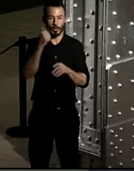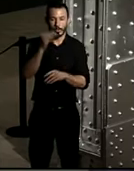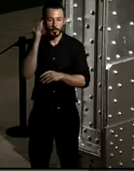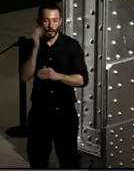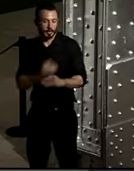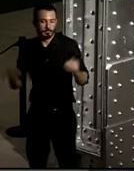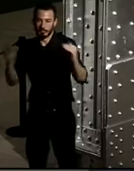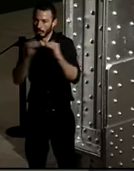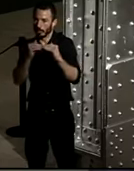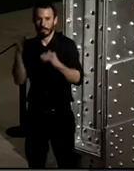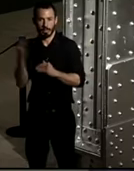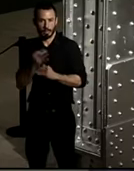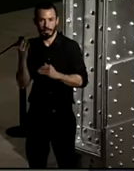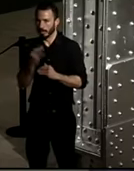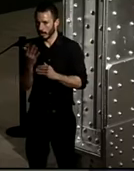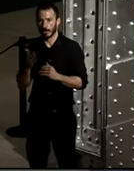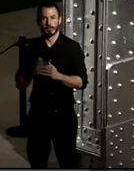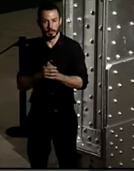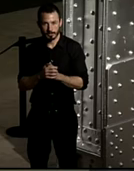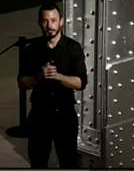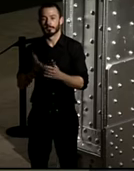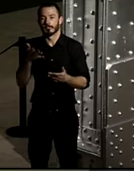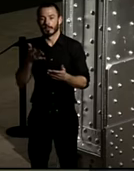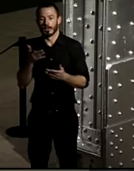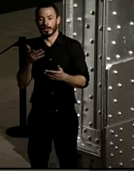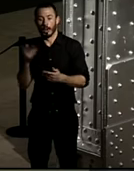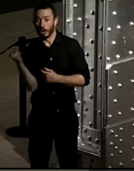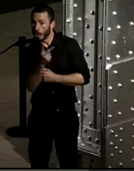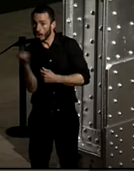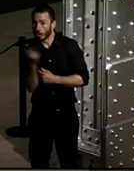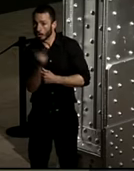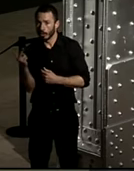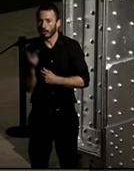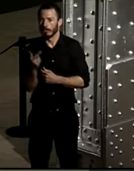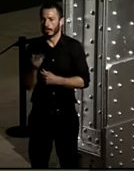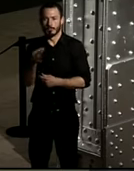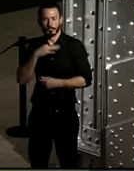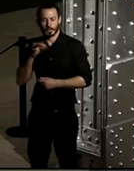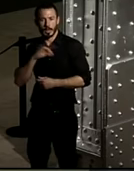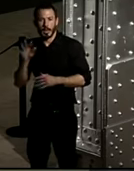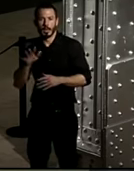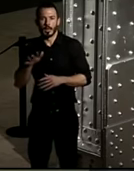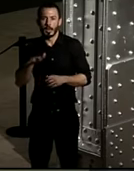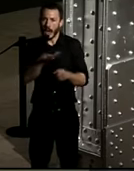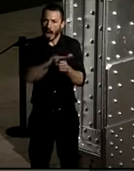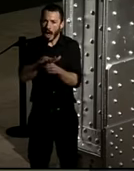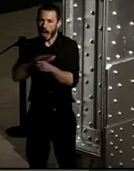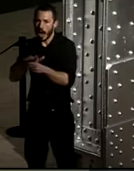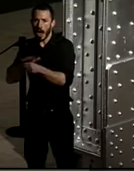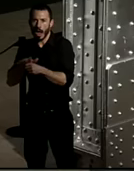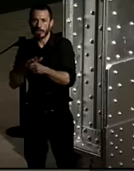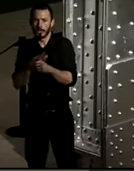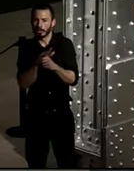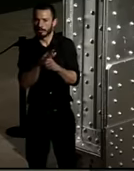y deberíamos tener la posibilidad de estar en todos los ámbitos más o menos en